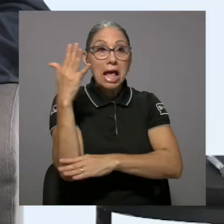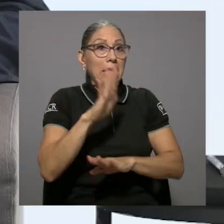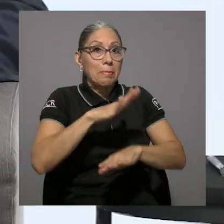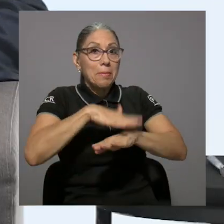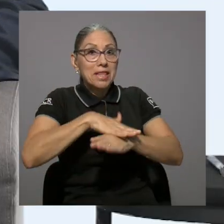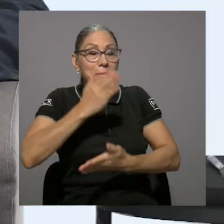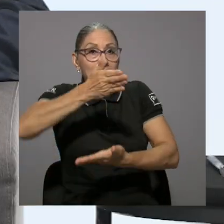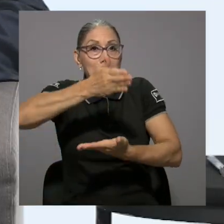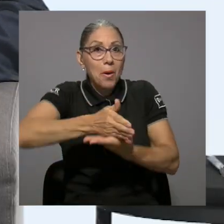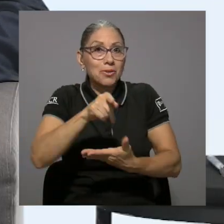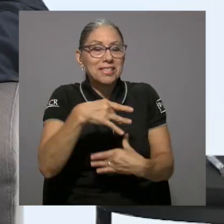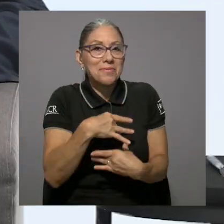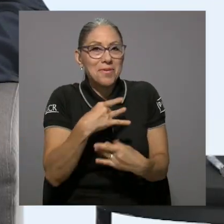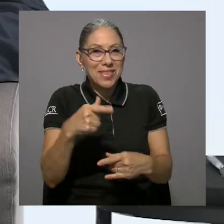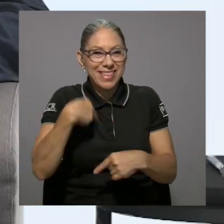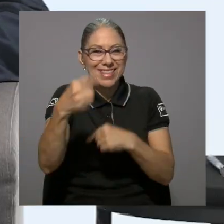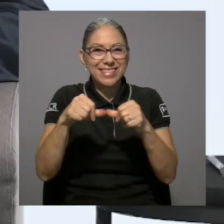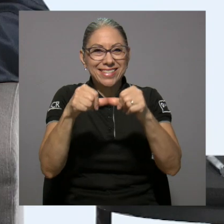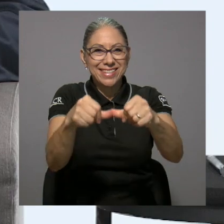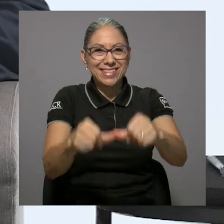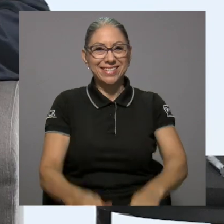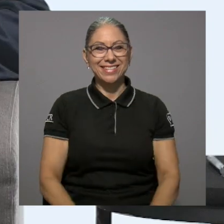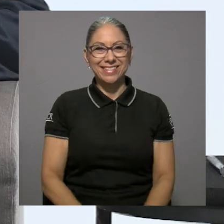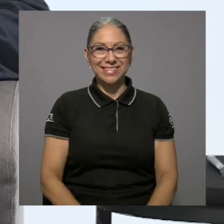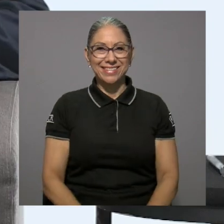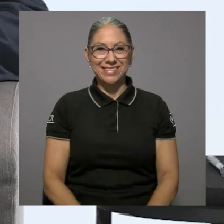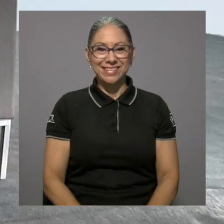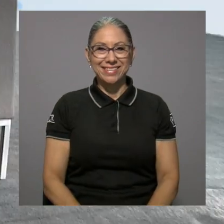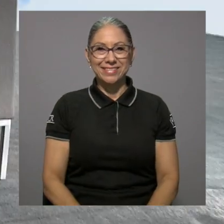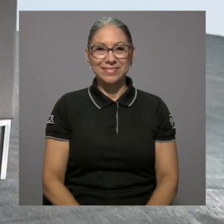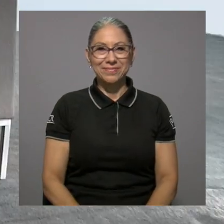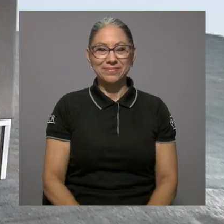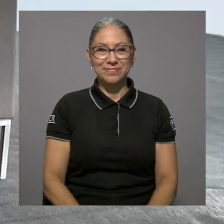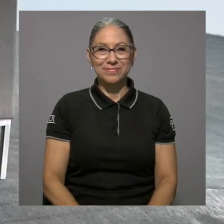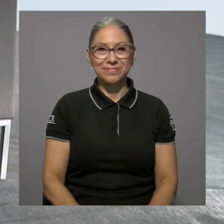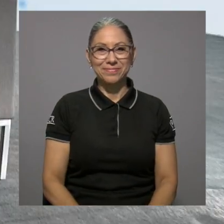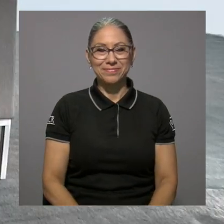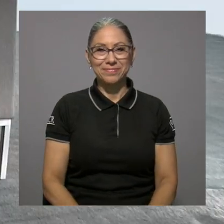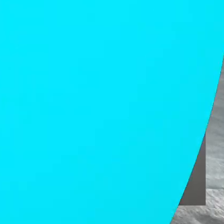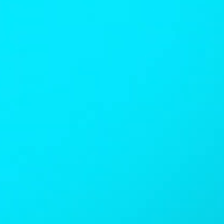porque eso está extremadamente interesante. Ya regresamos.